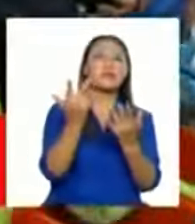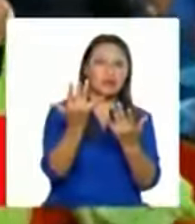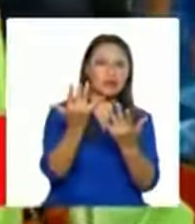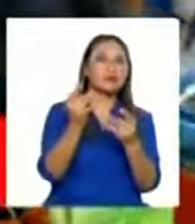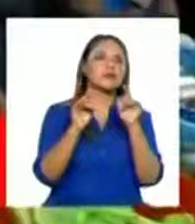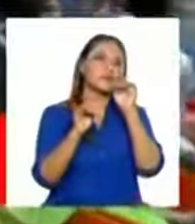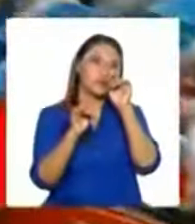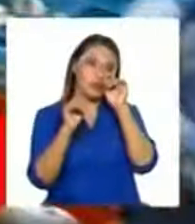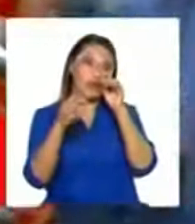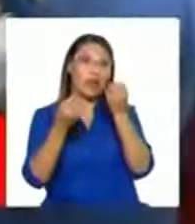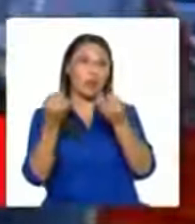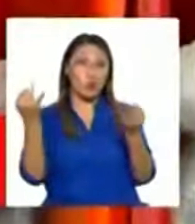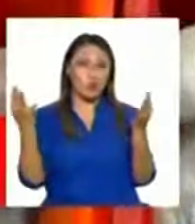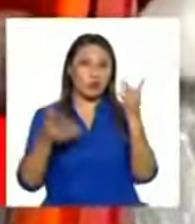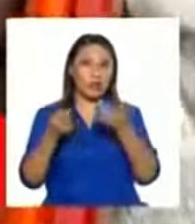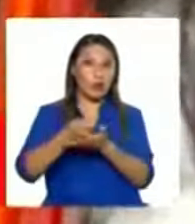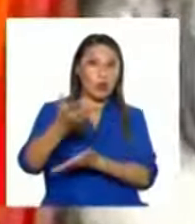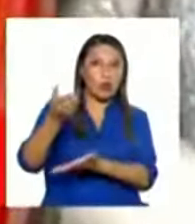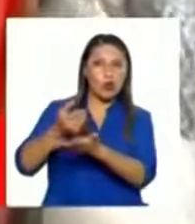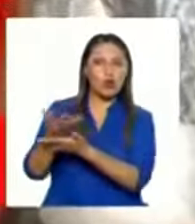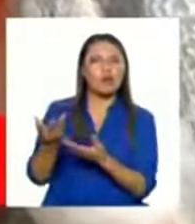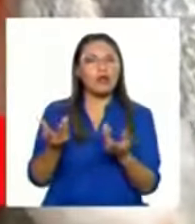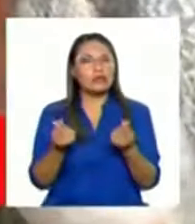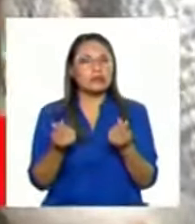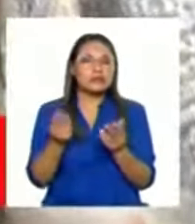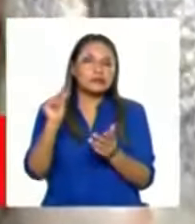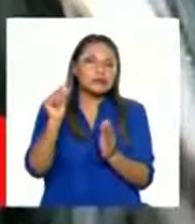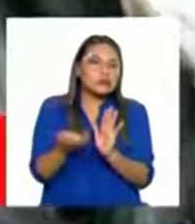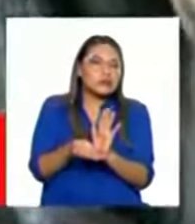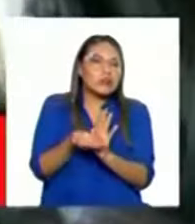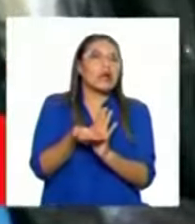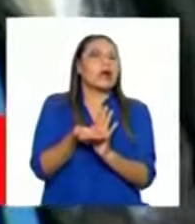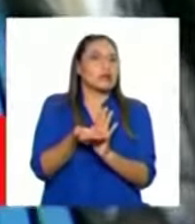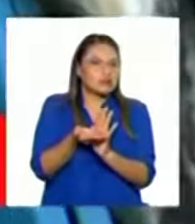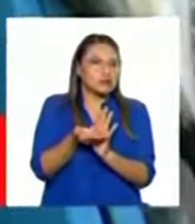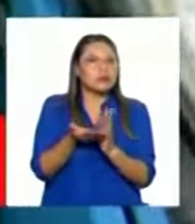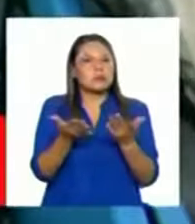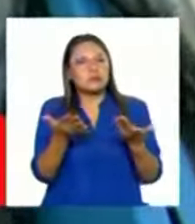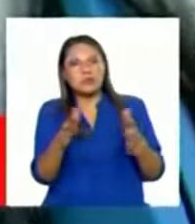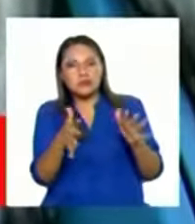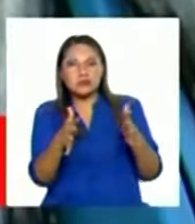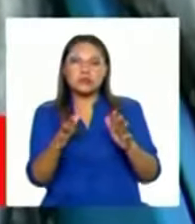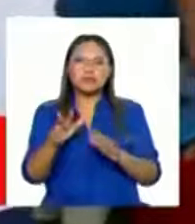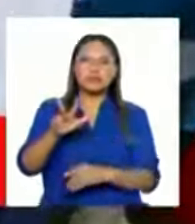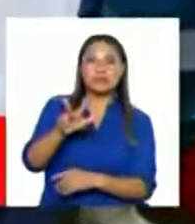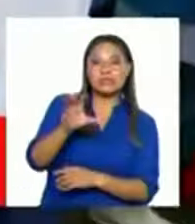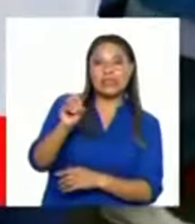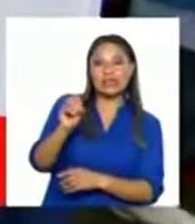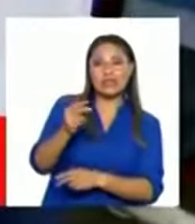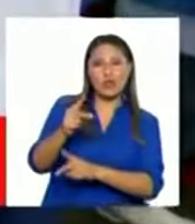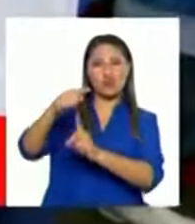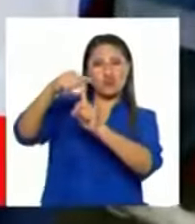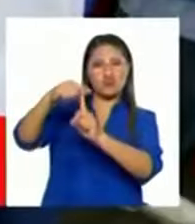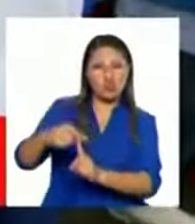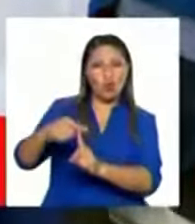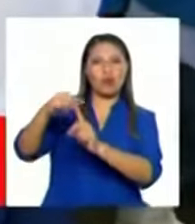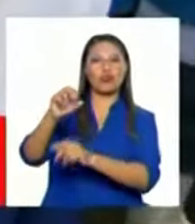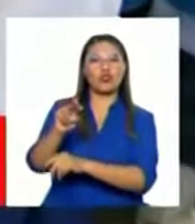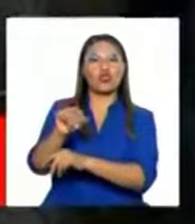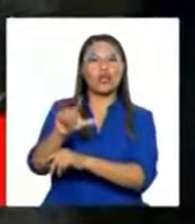Según comentaron los compradores, los precios mostraron un ligero incremento. Se calcula que 300 toneladas de productos del